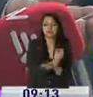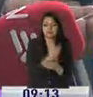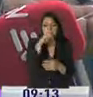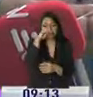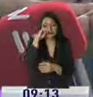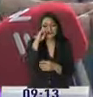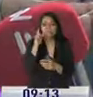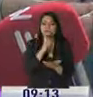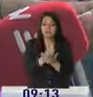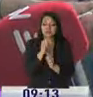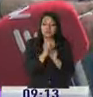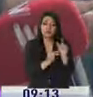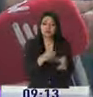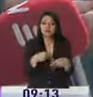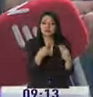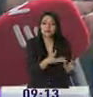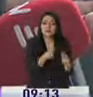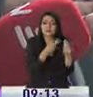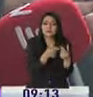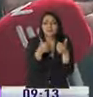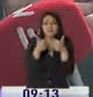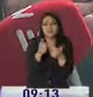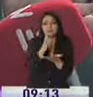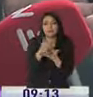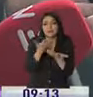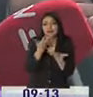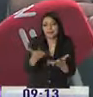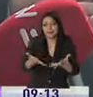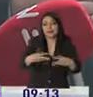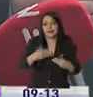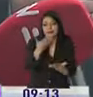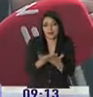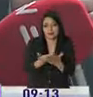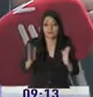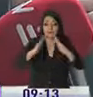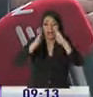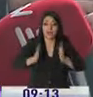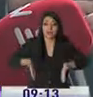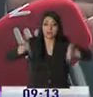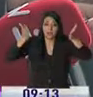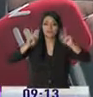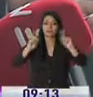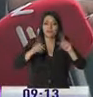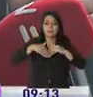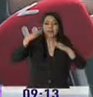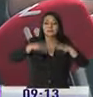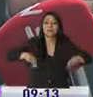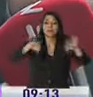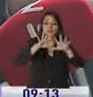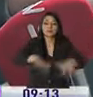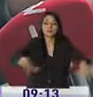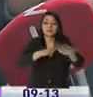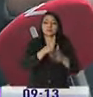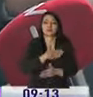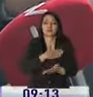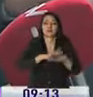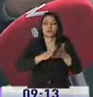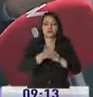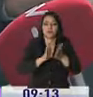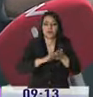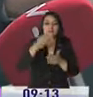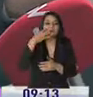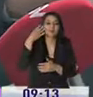no despreciamos, pero no hay que luchar solo por la casa de la CONAIE, hay que luchar por la casa grande, para que nuestros pueblos de la